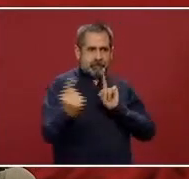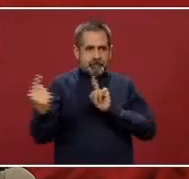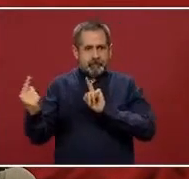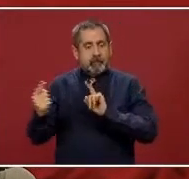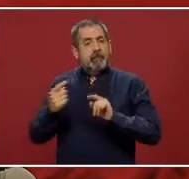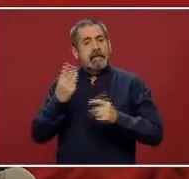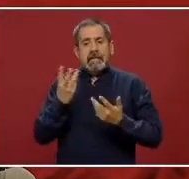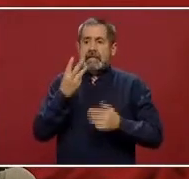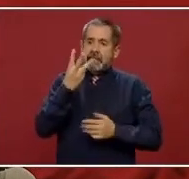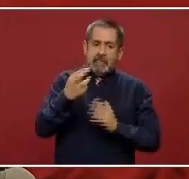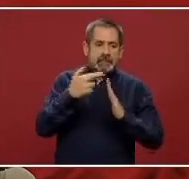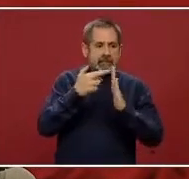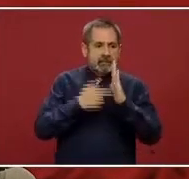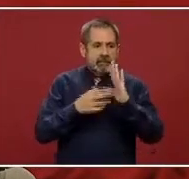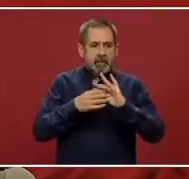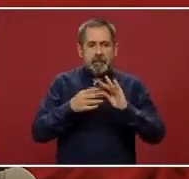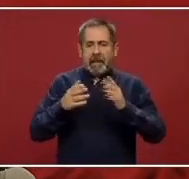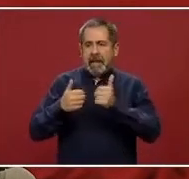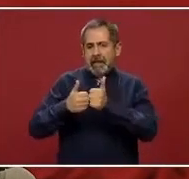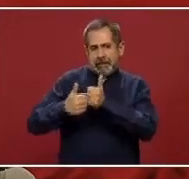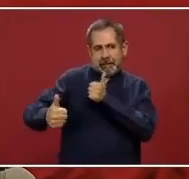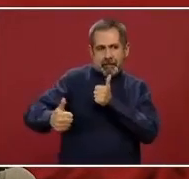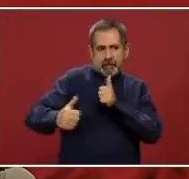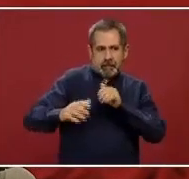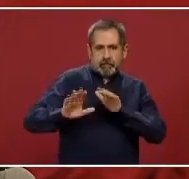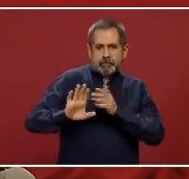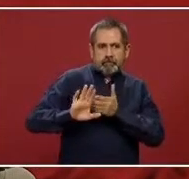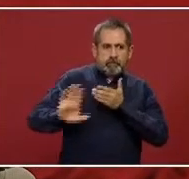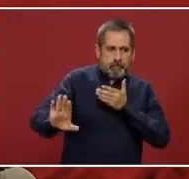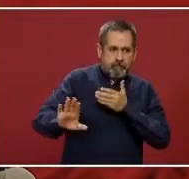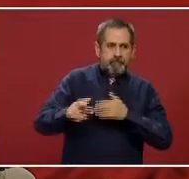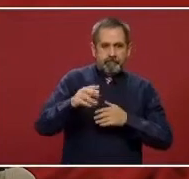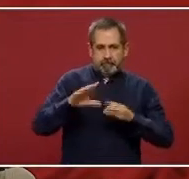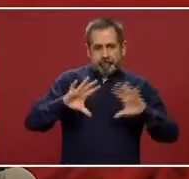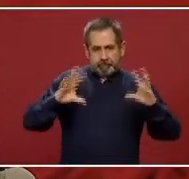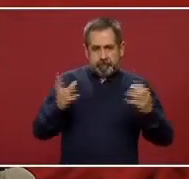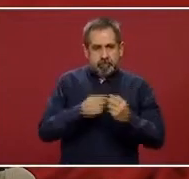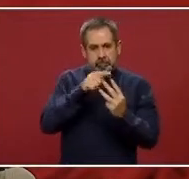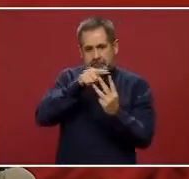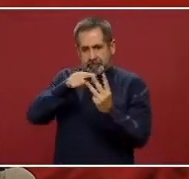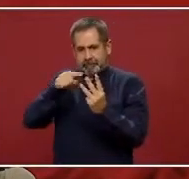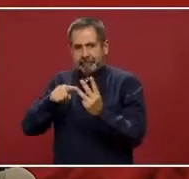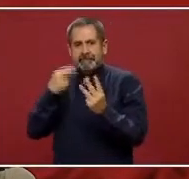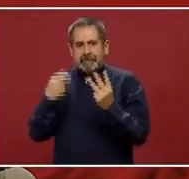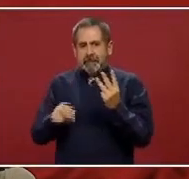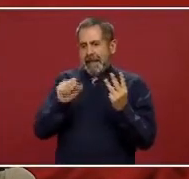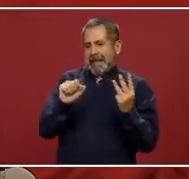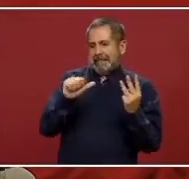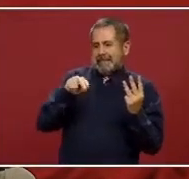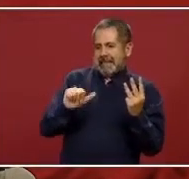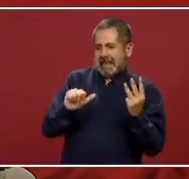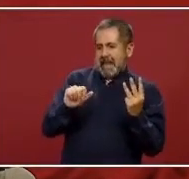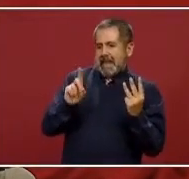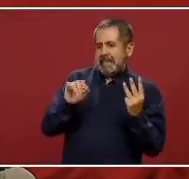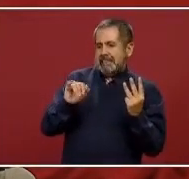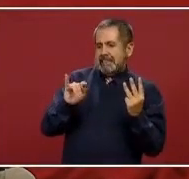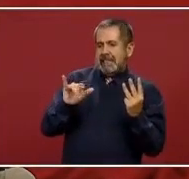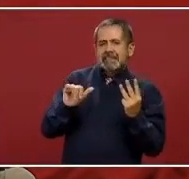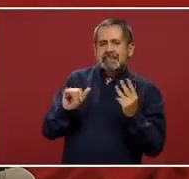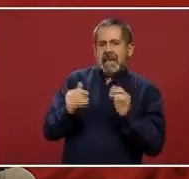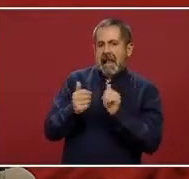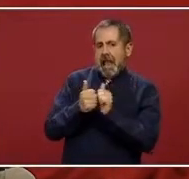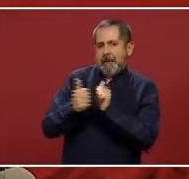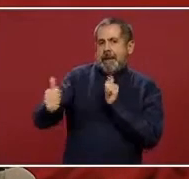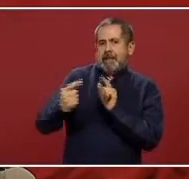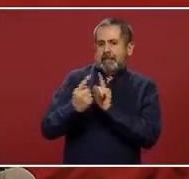mitigación por distanciamiento social, que le llamamos sana distancia, y que son medidas generales,